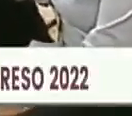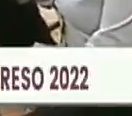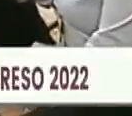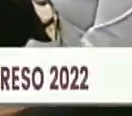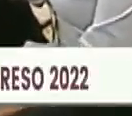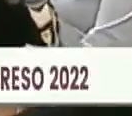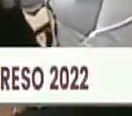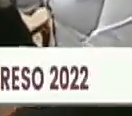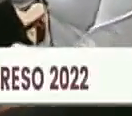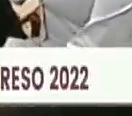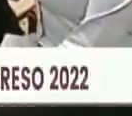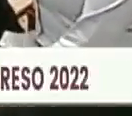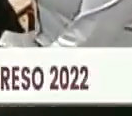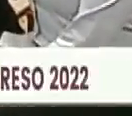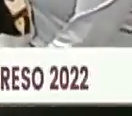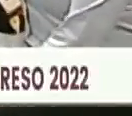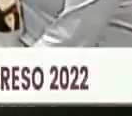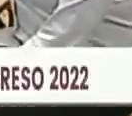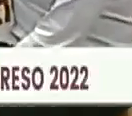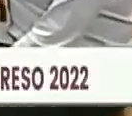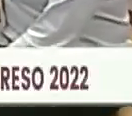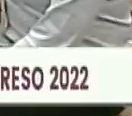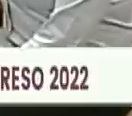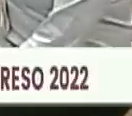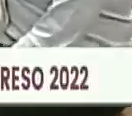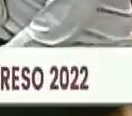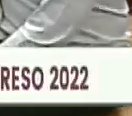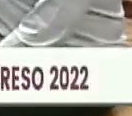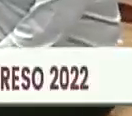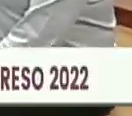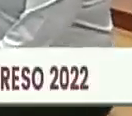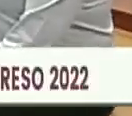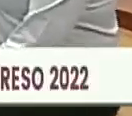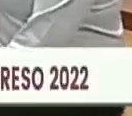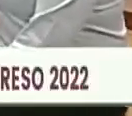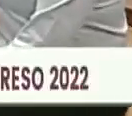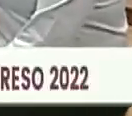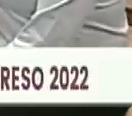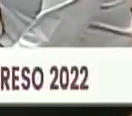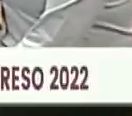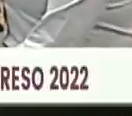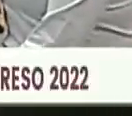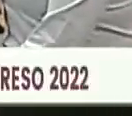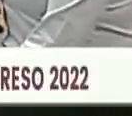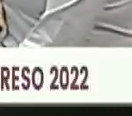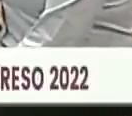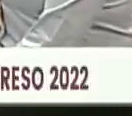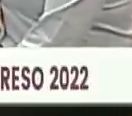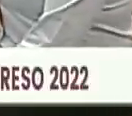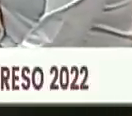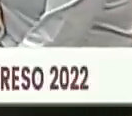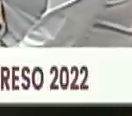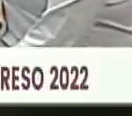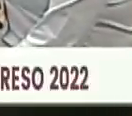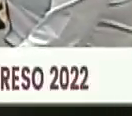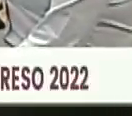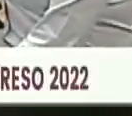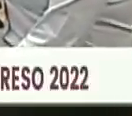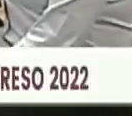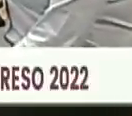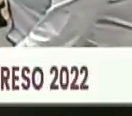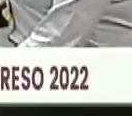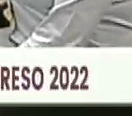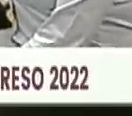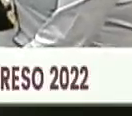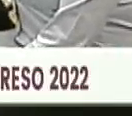un consejo para los jóvenes: aprovechen esta gran oportunidad que le brinda el gobierno bolivariano, que pese a la pandemia que tocó